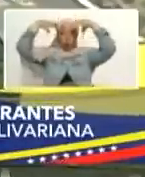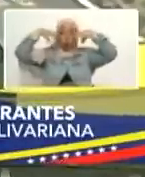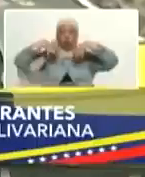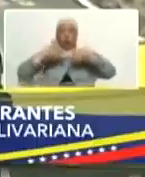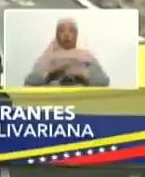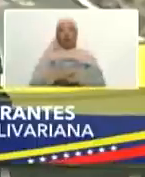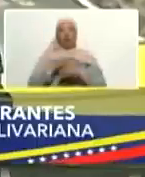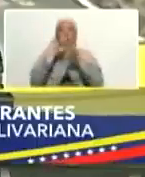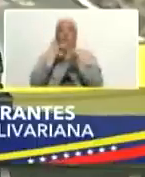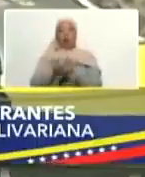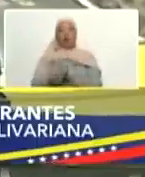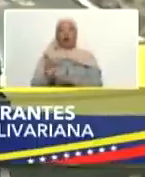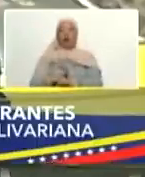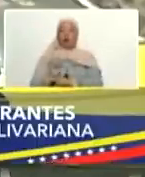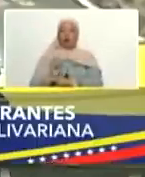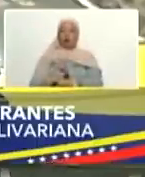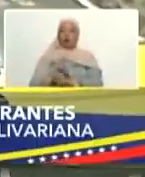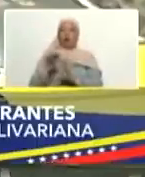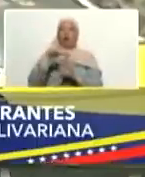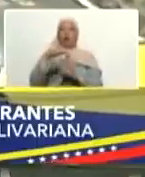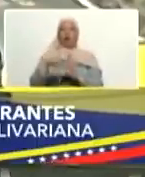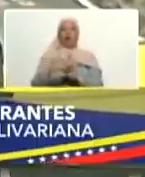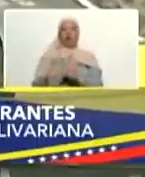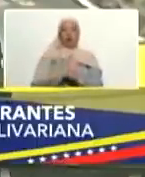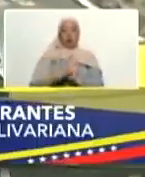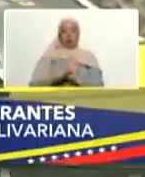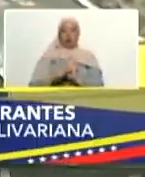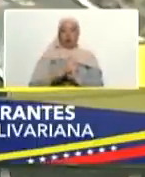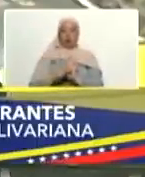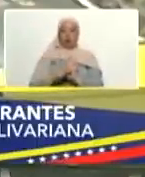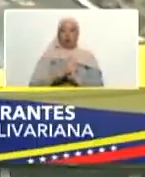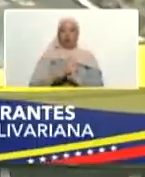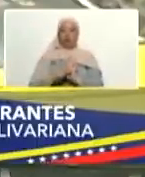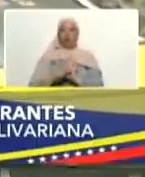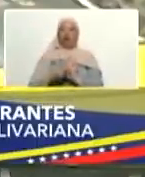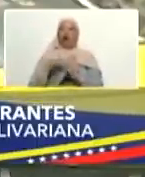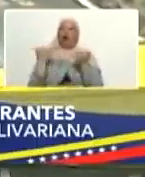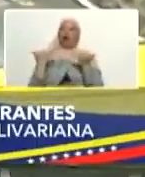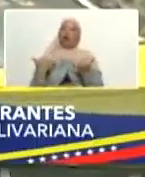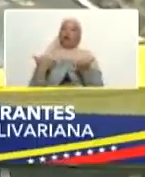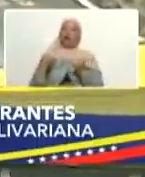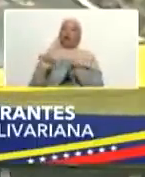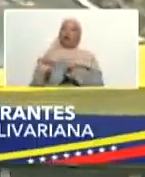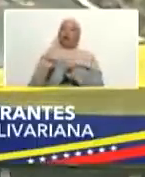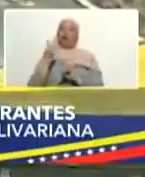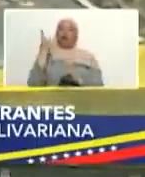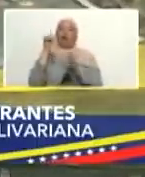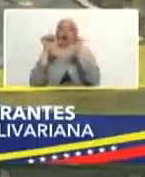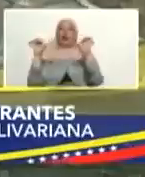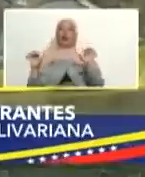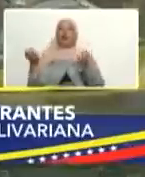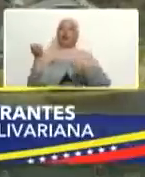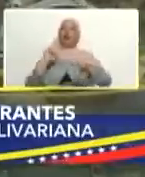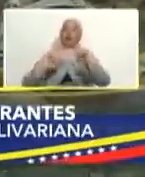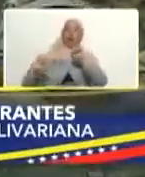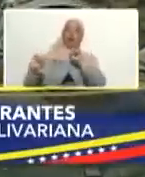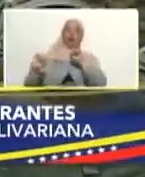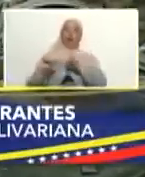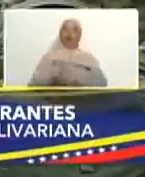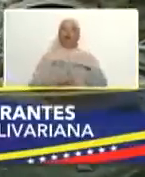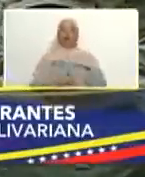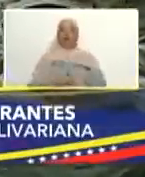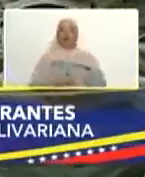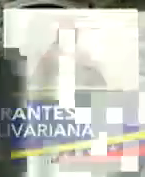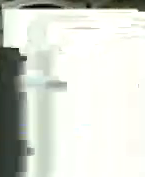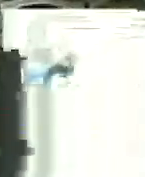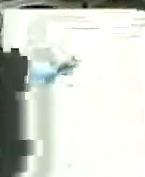dando una respuesta inmediata a las instrucciones que usted nos diera para desplegar efectivamente a través del sistema defensivo territorial